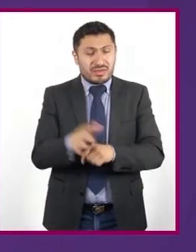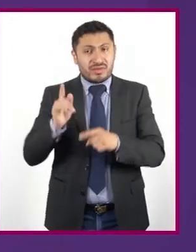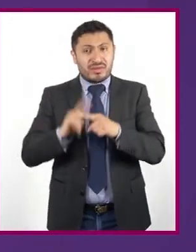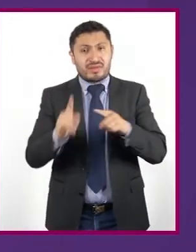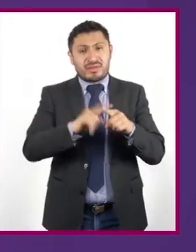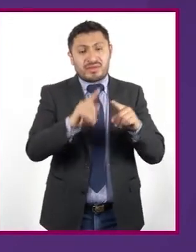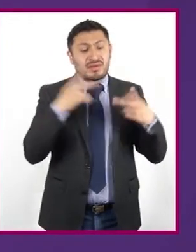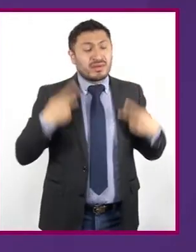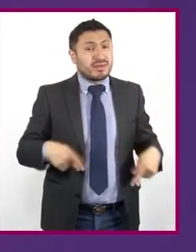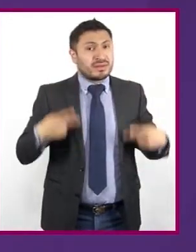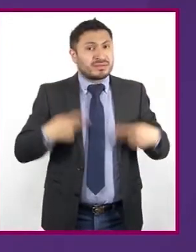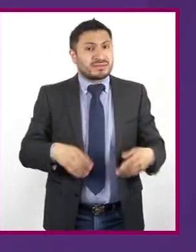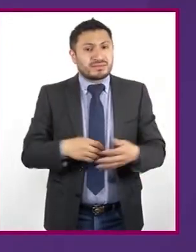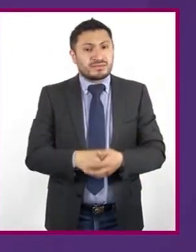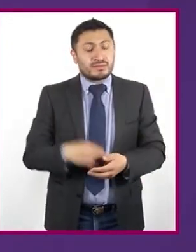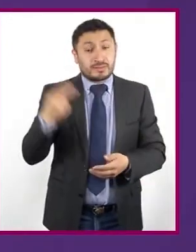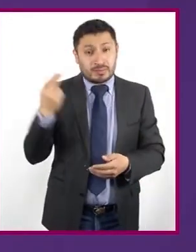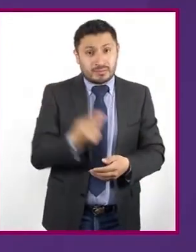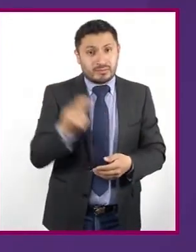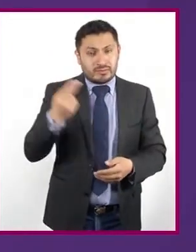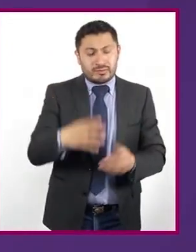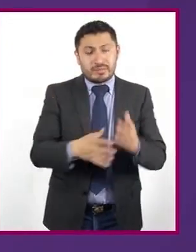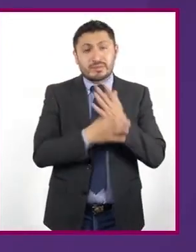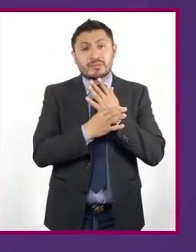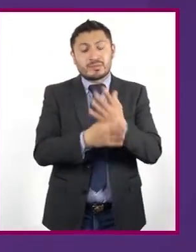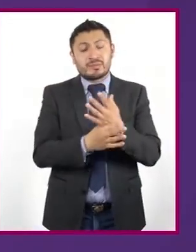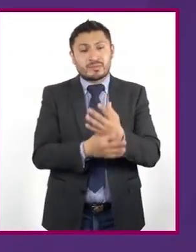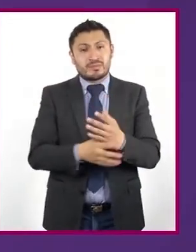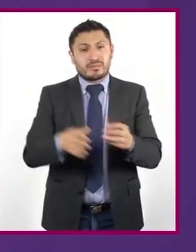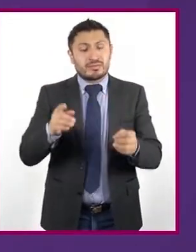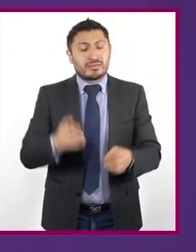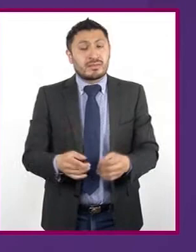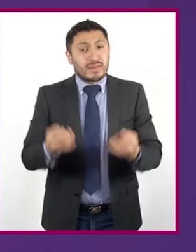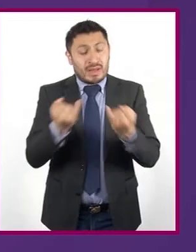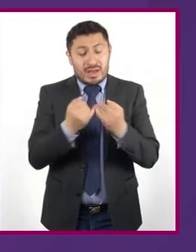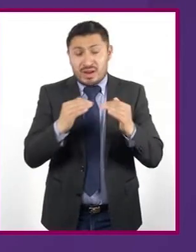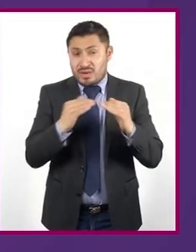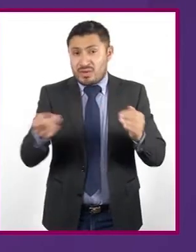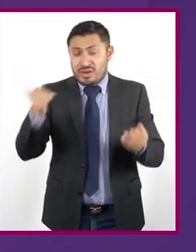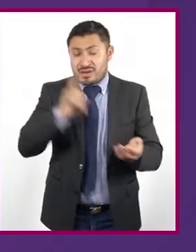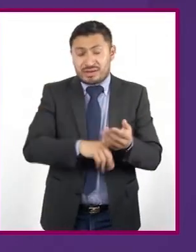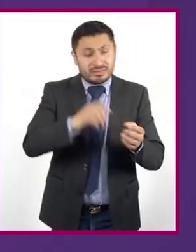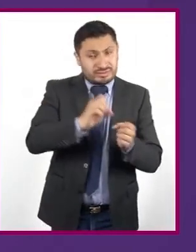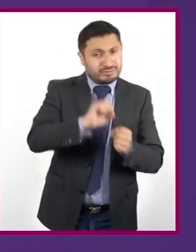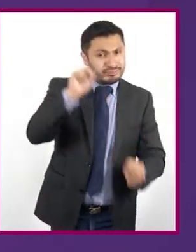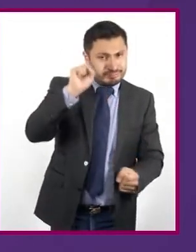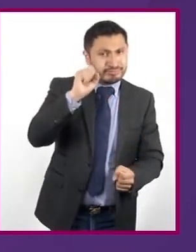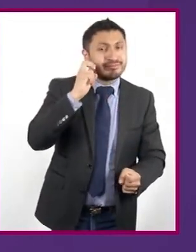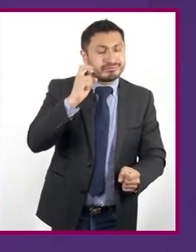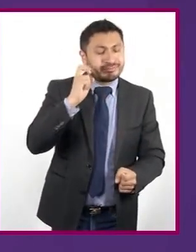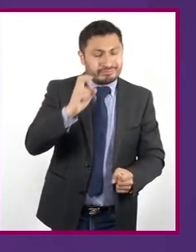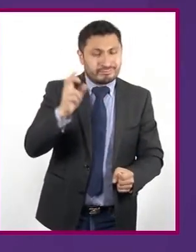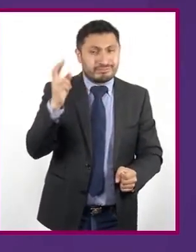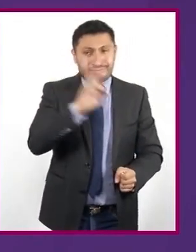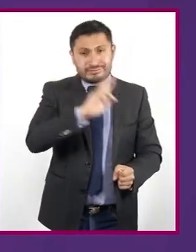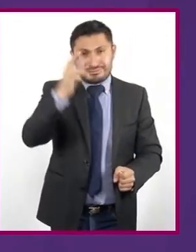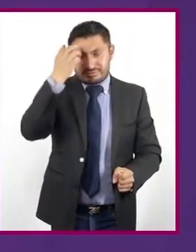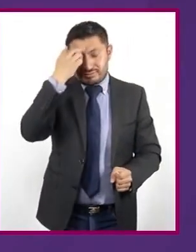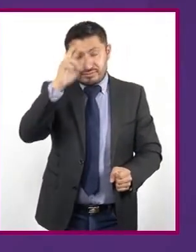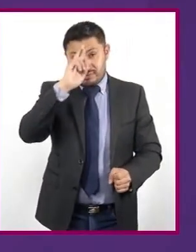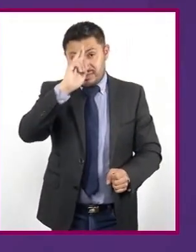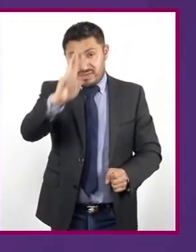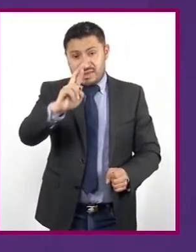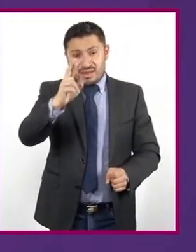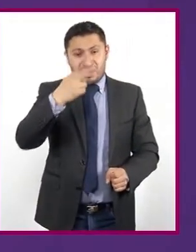las personas? Es necesario señalar que el principio de igualdad establecido en nuestra Constitución reconoce y respeta